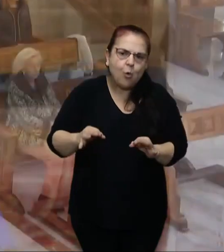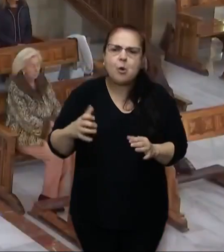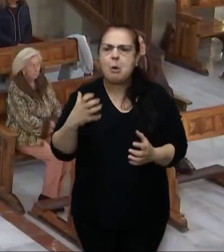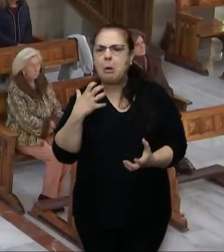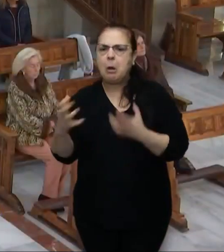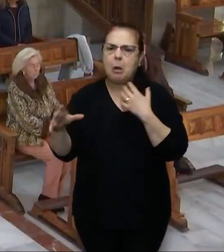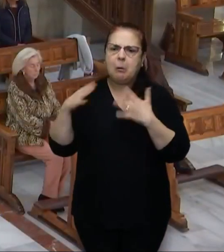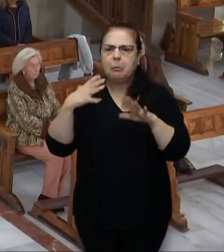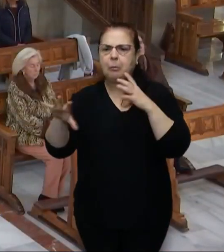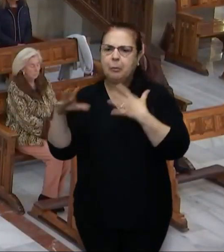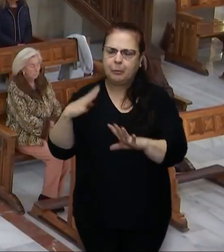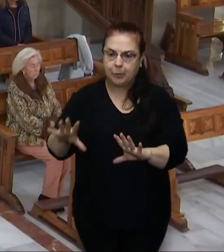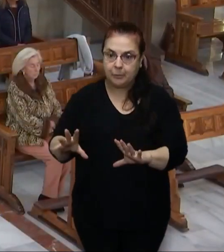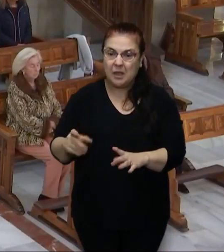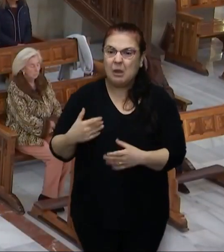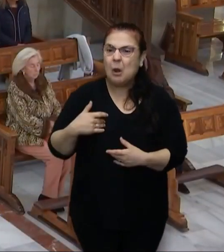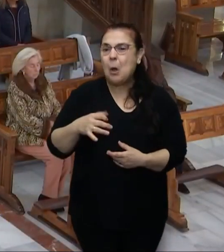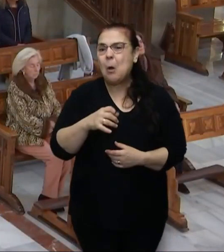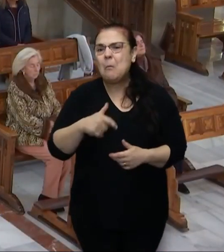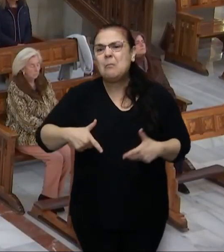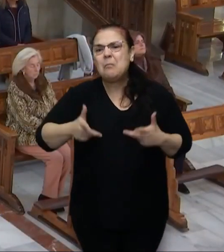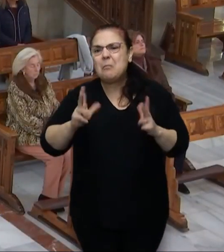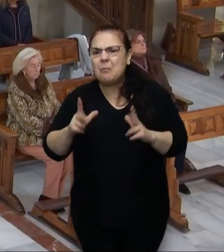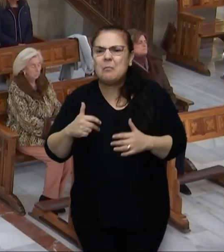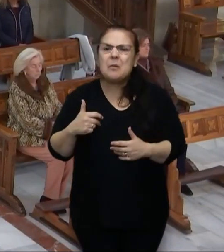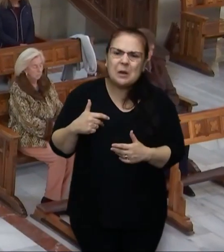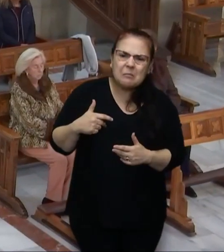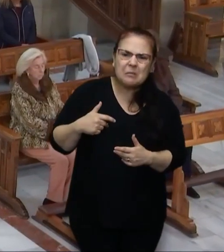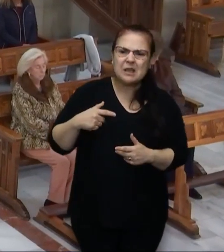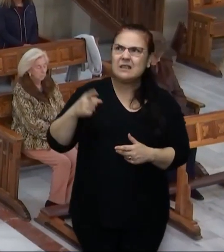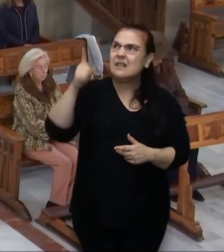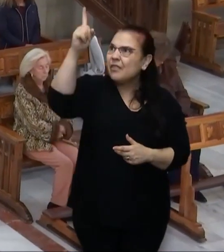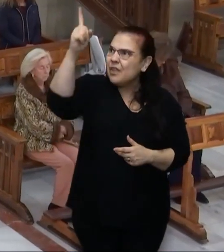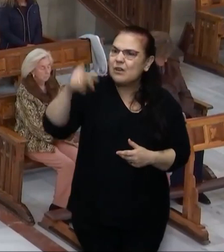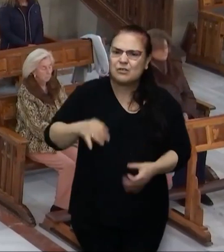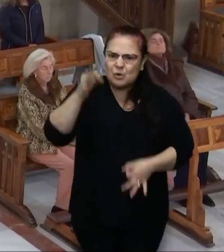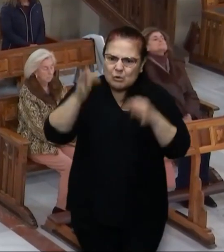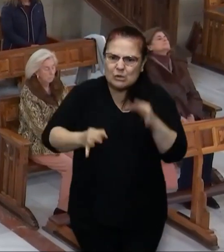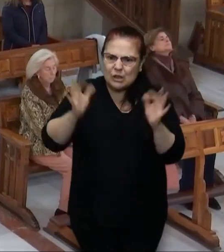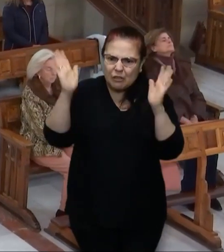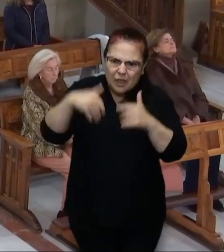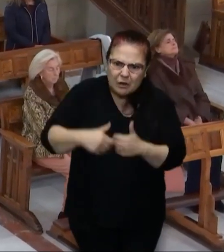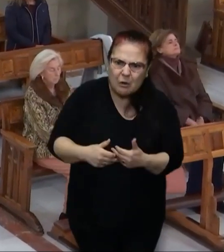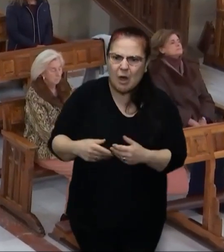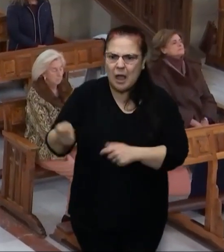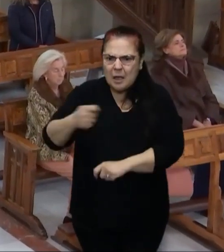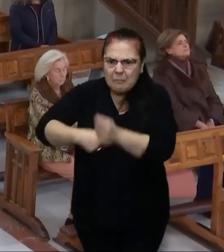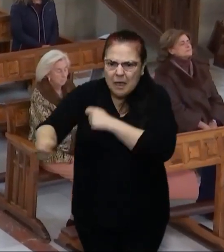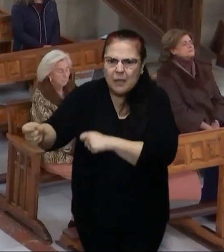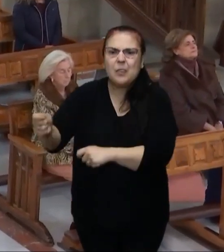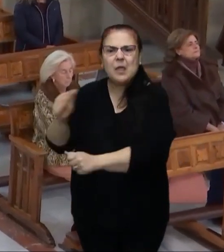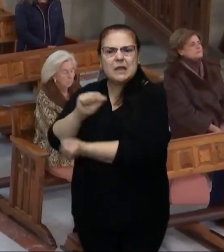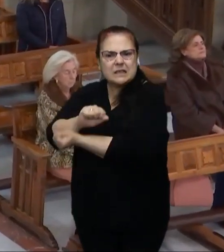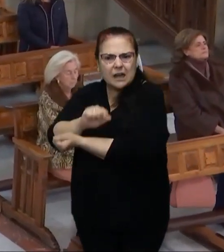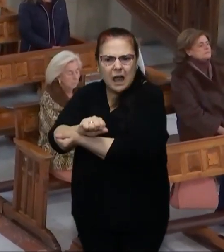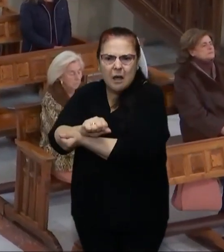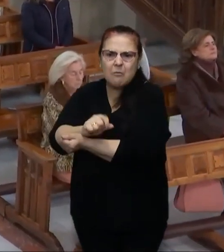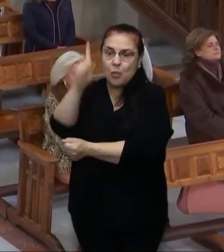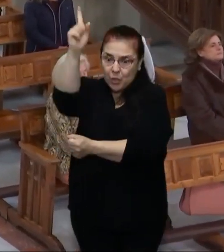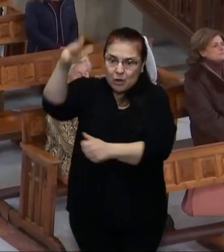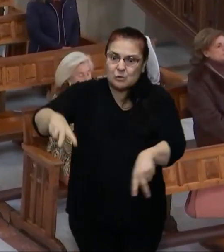Dios esa injusticia? Que los hermanos a su hermano, sin haber hecho nada, lo vendan como esclavo. ¿Cómo permite Dios